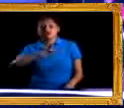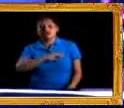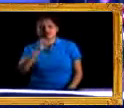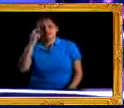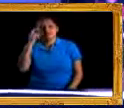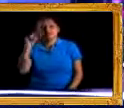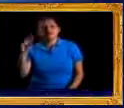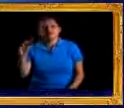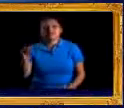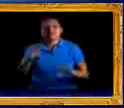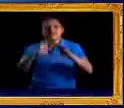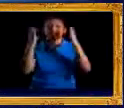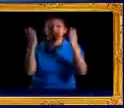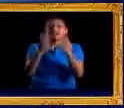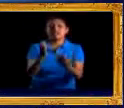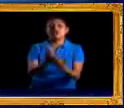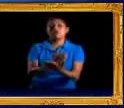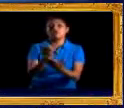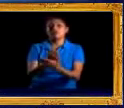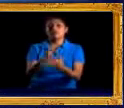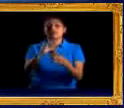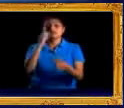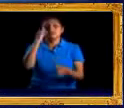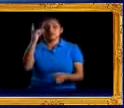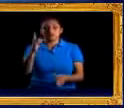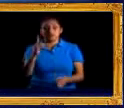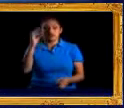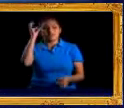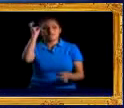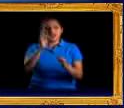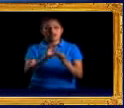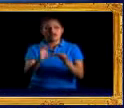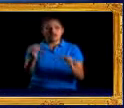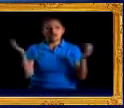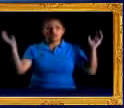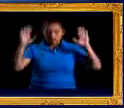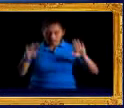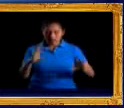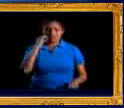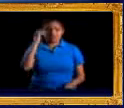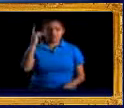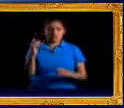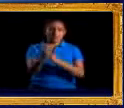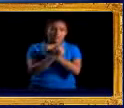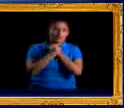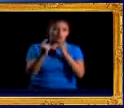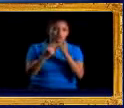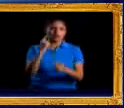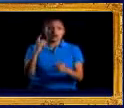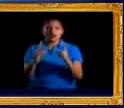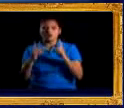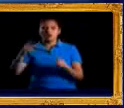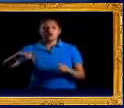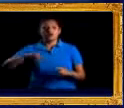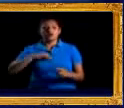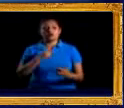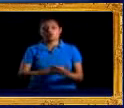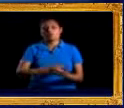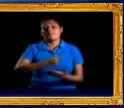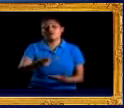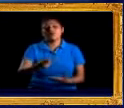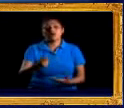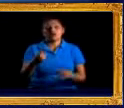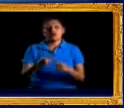de la economía del Señor es la fe con la que adoramos al Señor, el amor con el cual nos compró y por